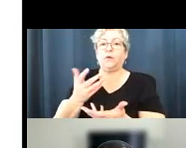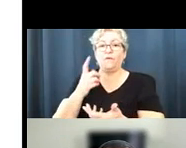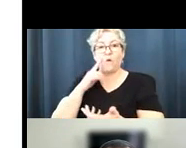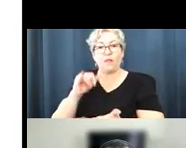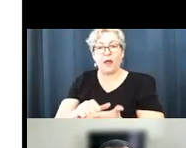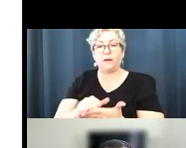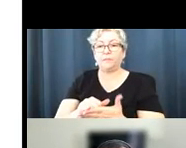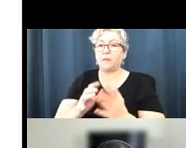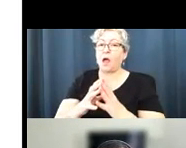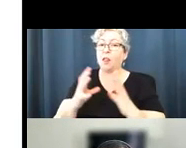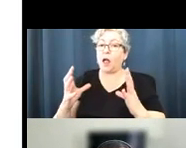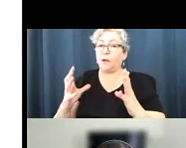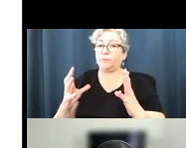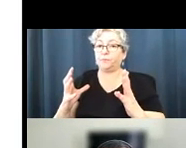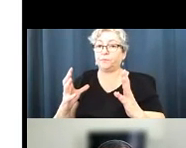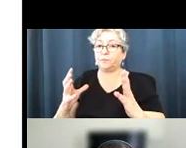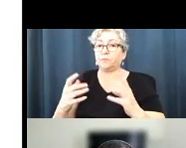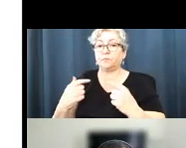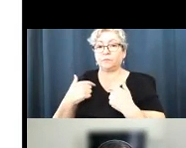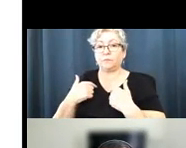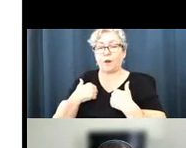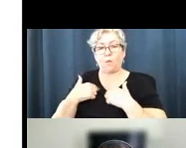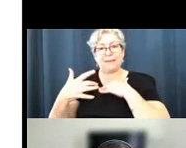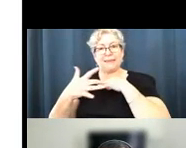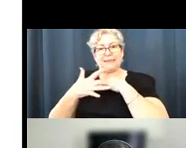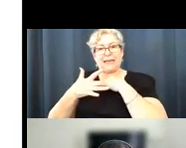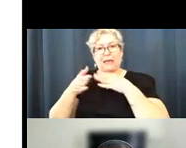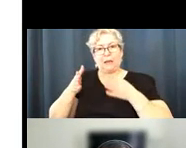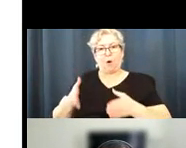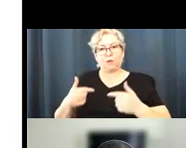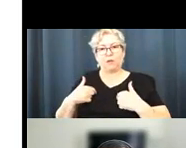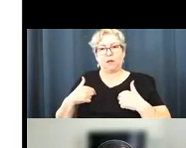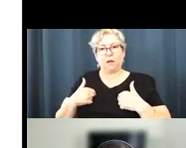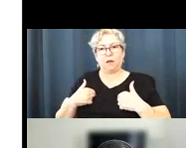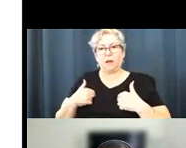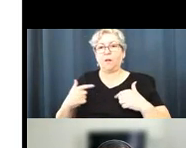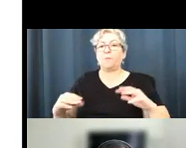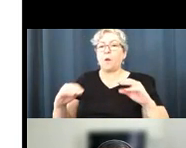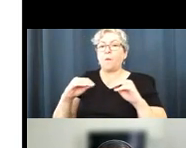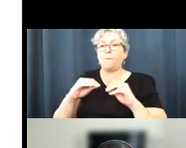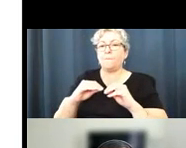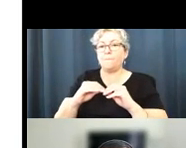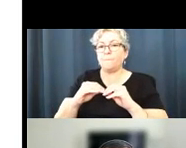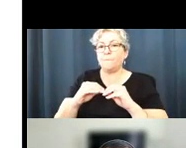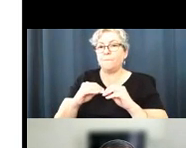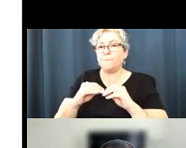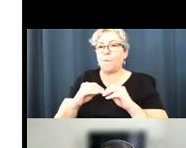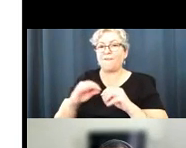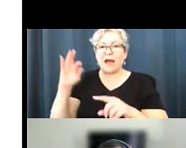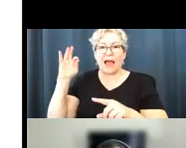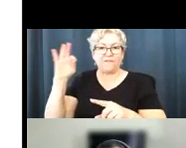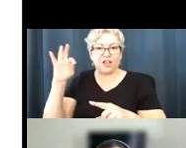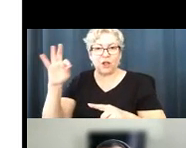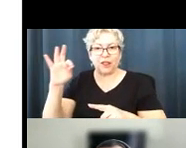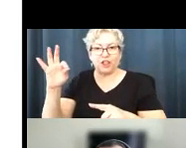esos equipos. Una de las cosas que yo hice, yo era un técnico, pero yo probablemente era más como un evangélico